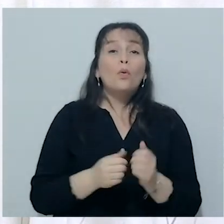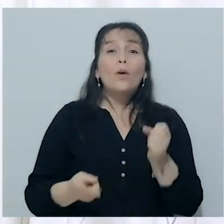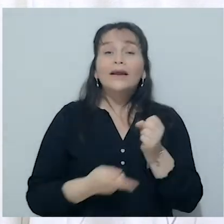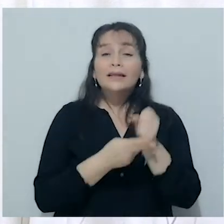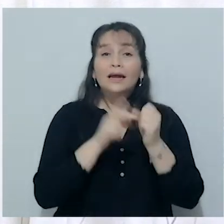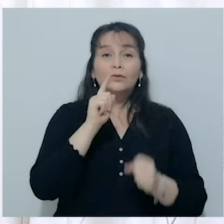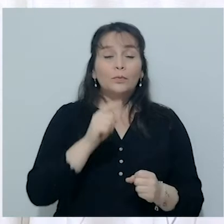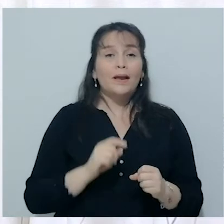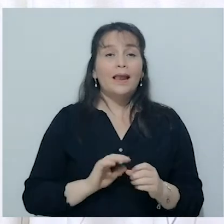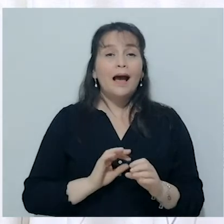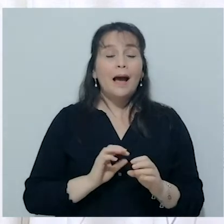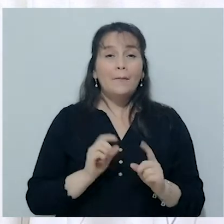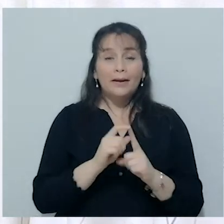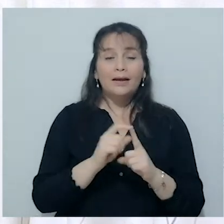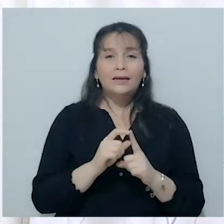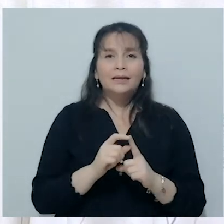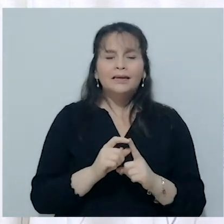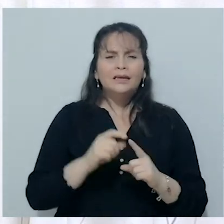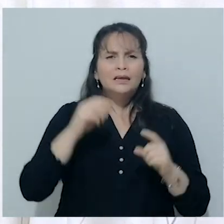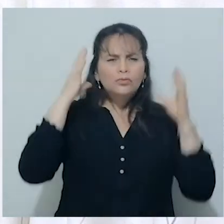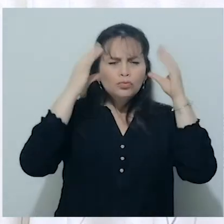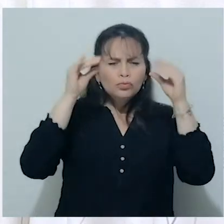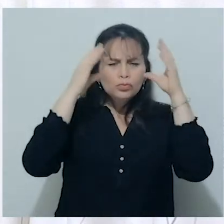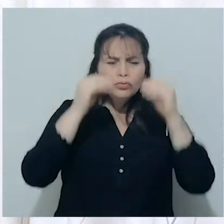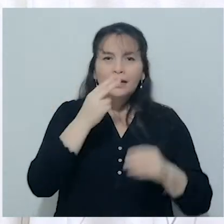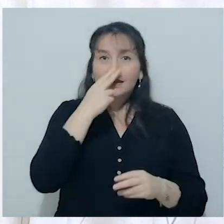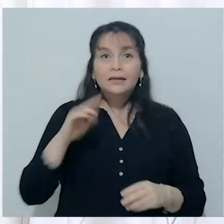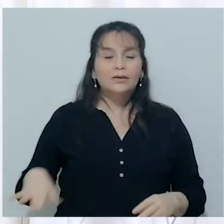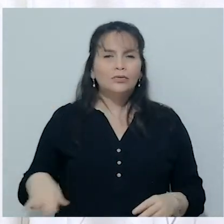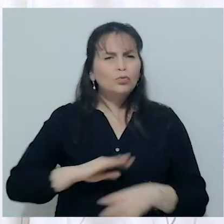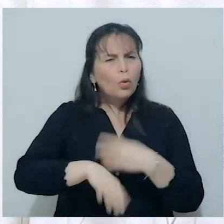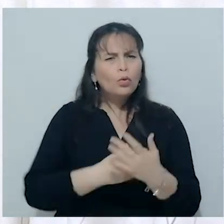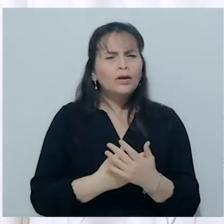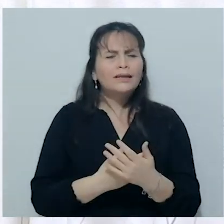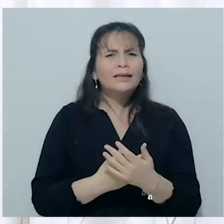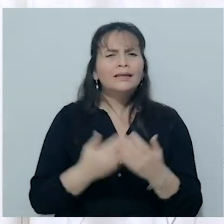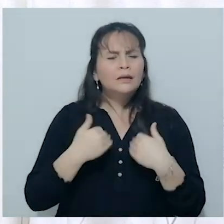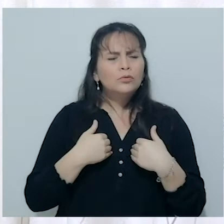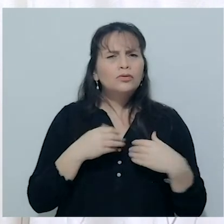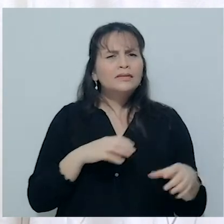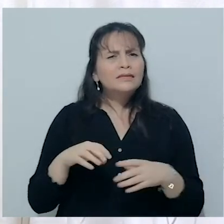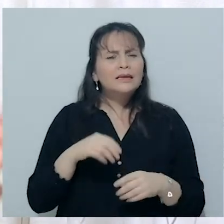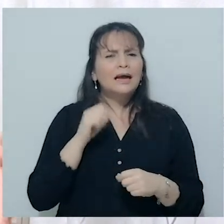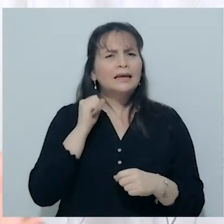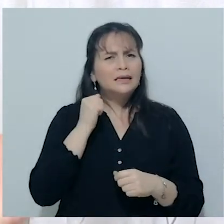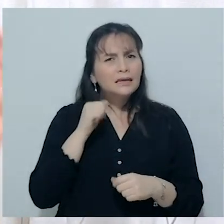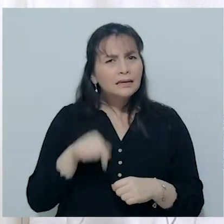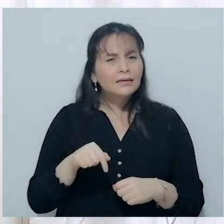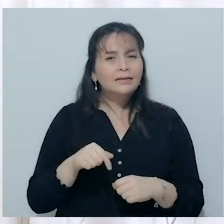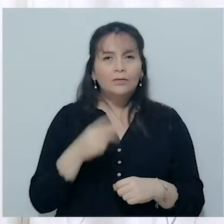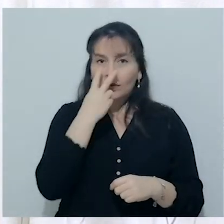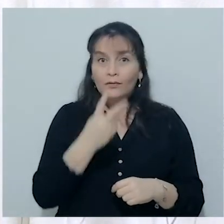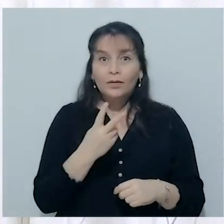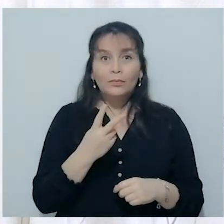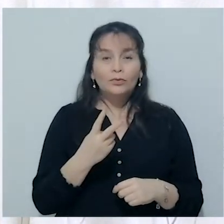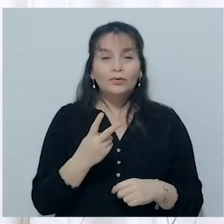Con guardar tu palabra. Instruye al niño. Todo lo que tenemos que hacer aquí, permítame